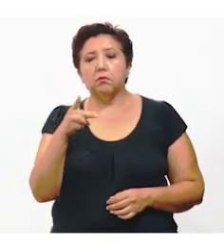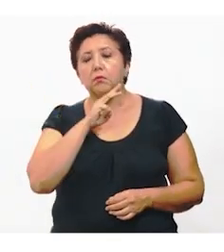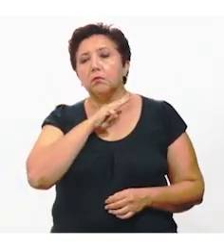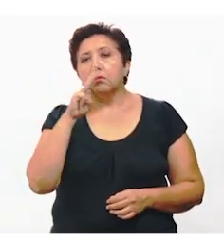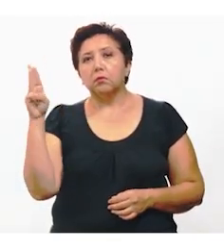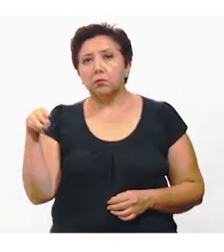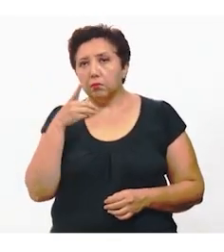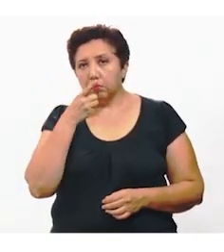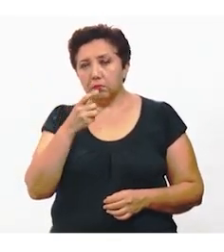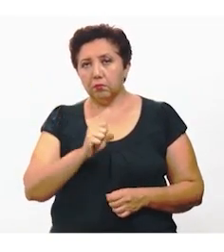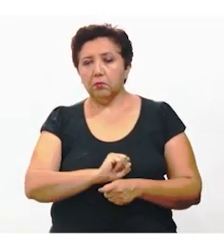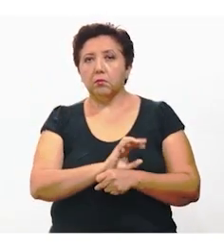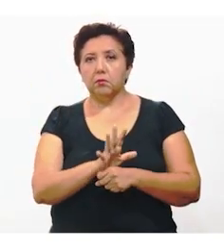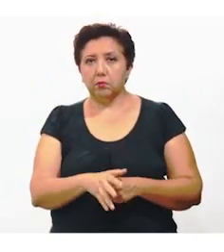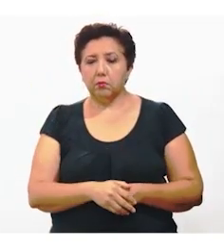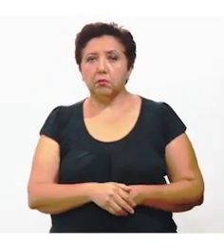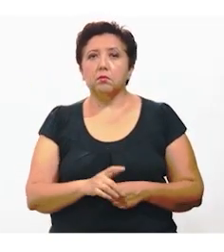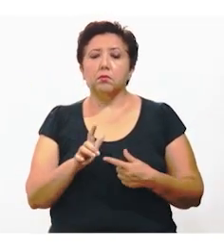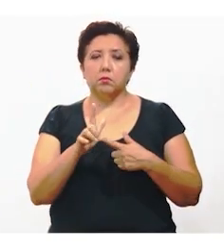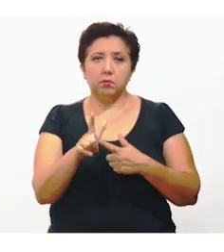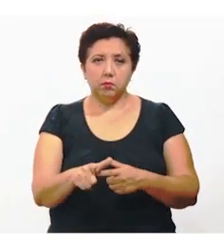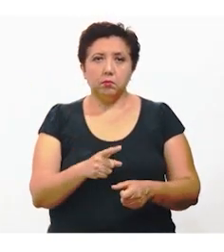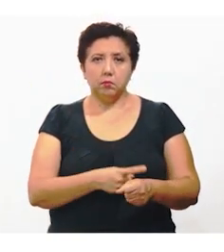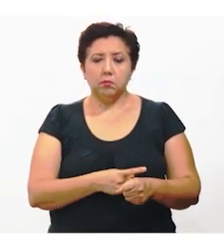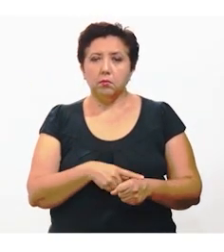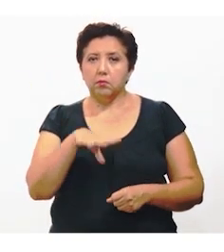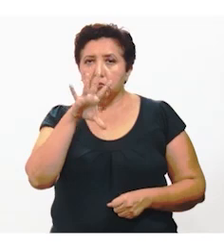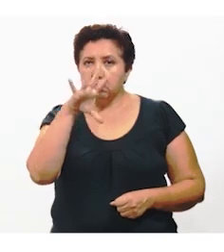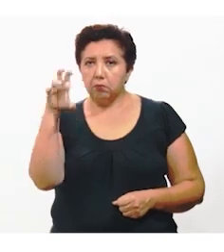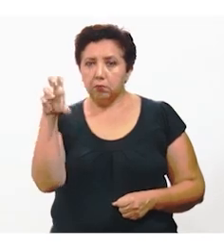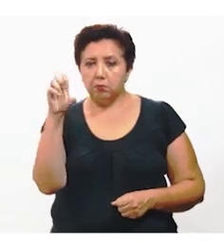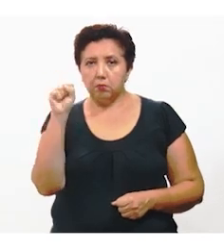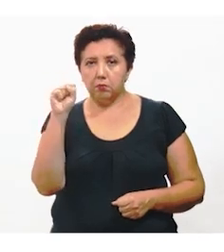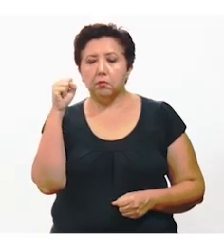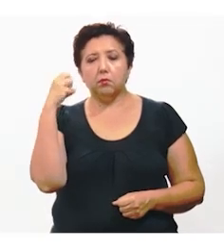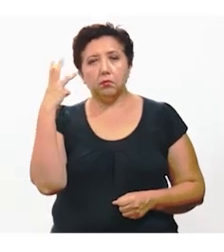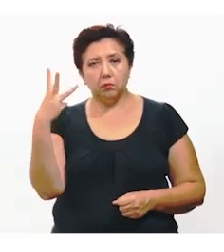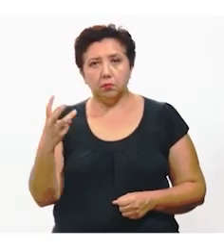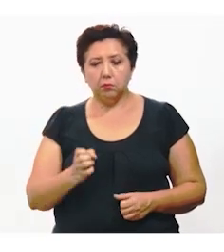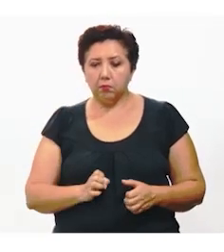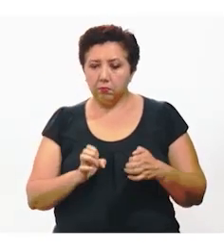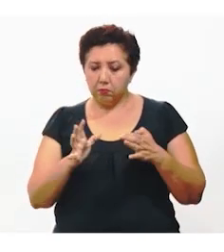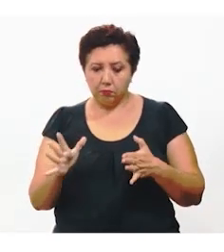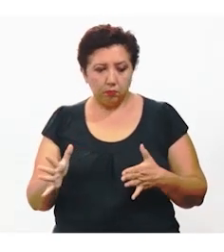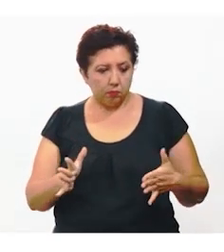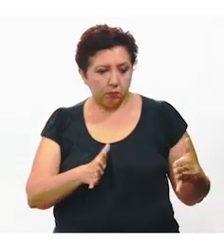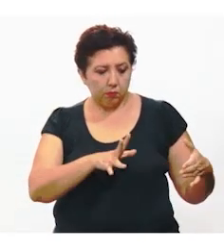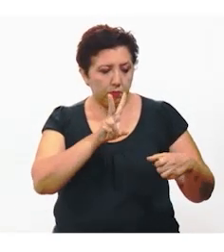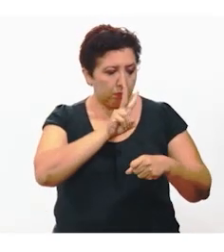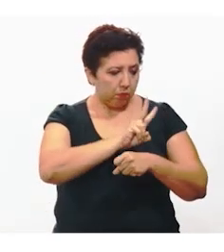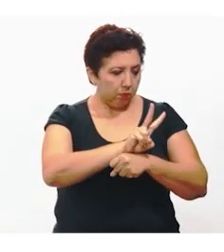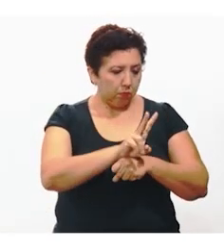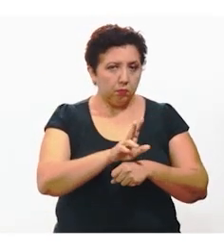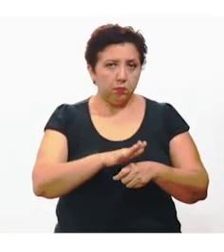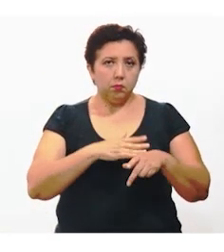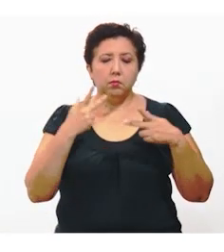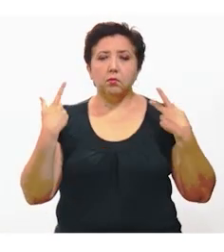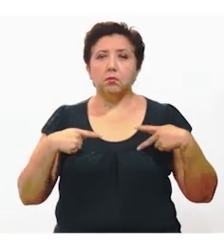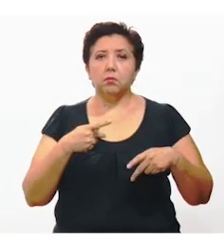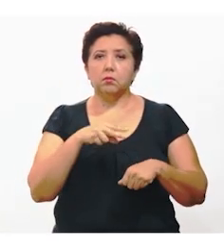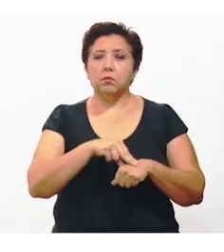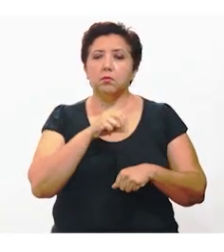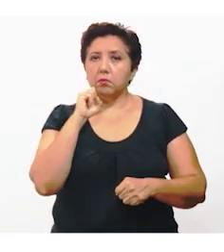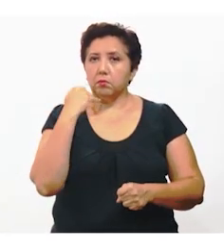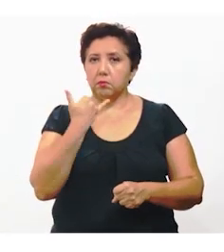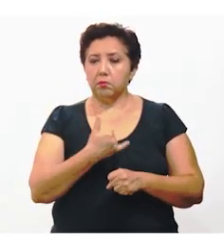fallecidas a causa del coronavirus. De los casos activos, 563 están estables, aislados, monitoreados constantemente